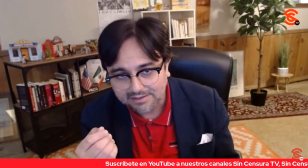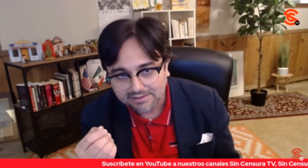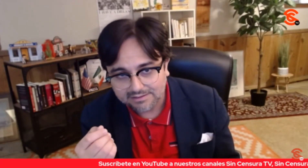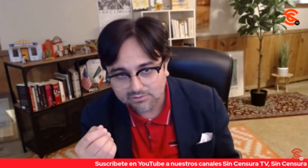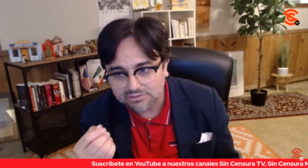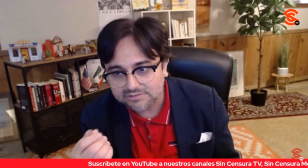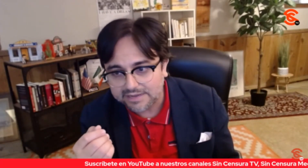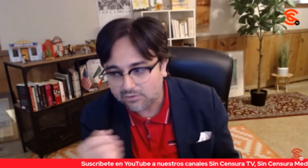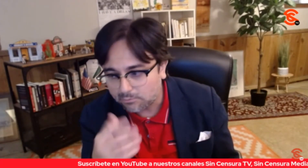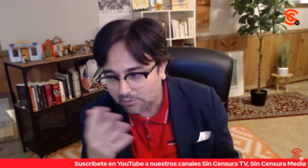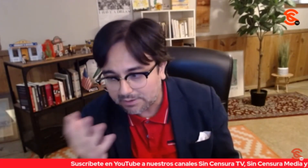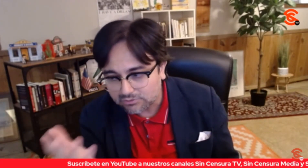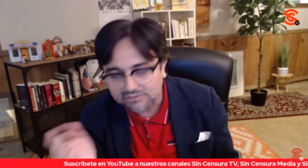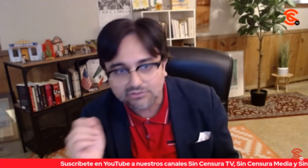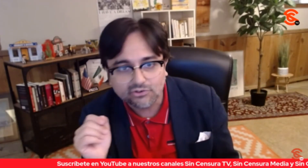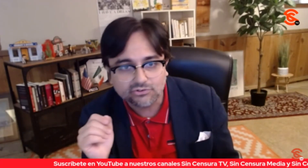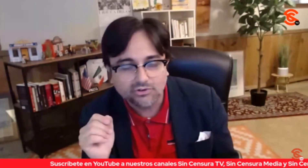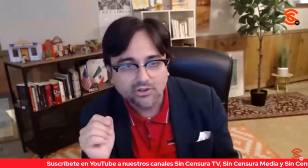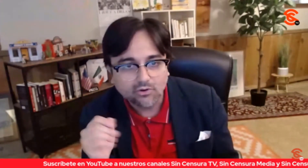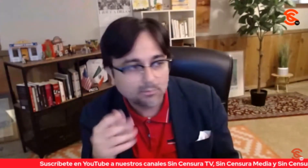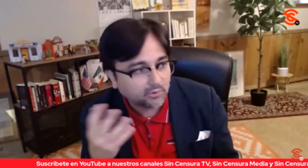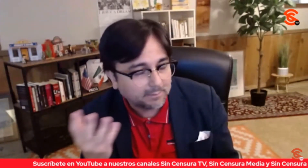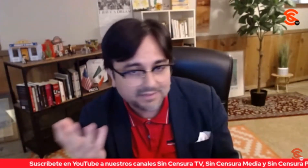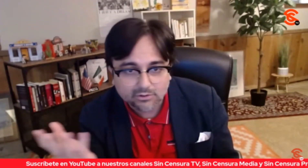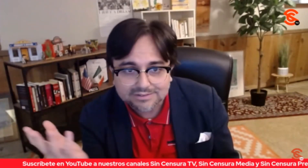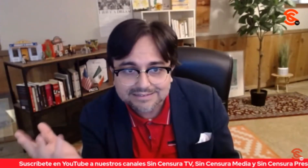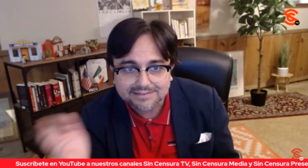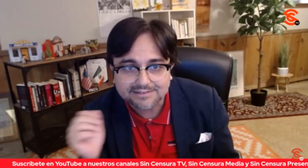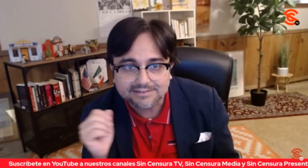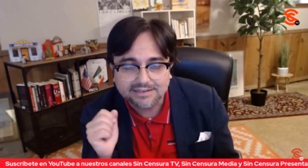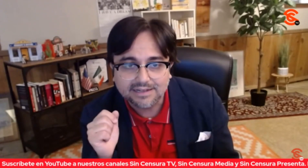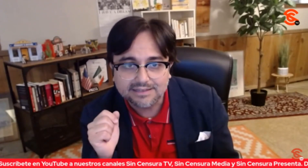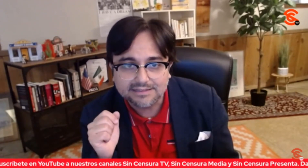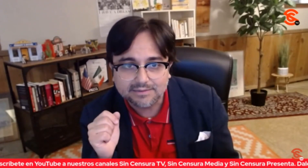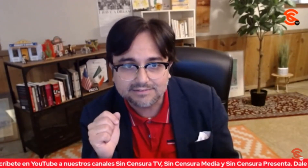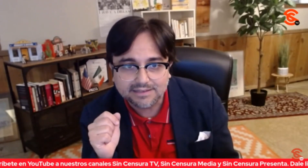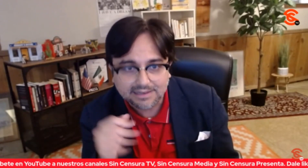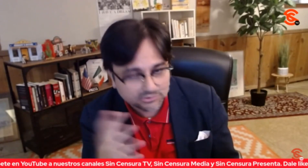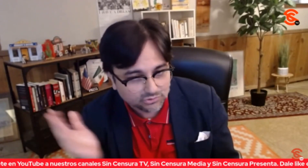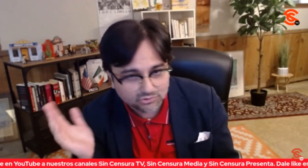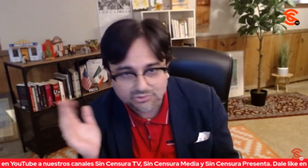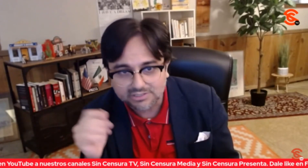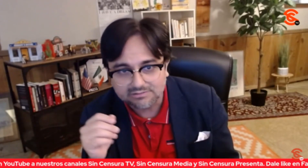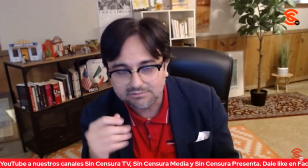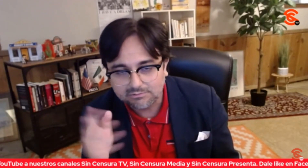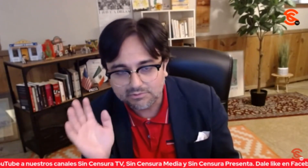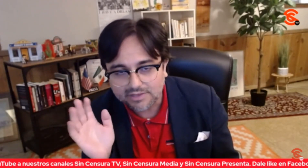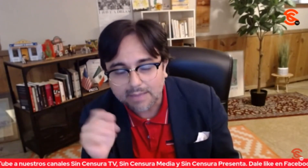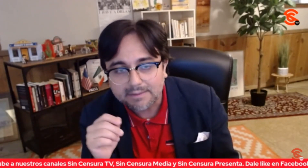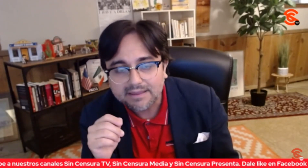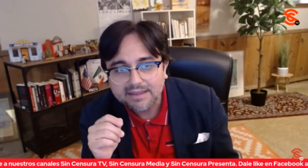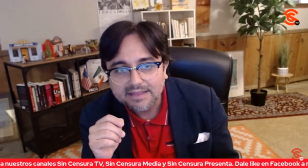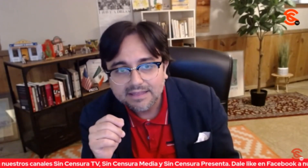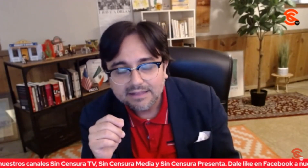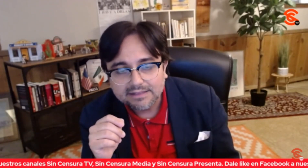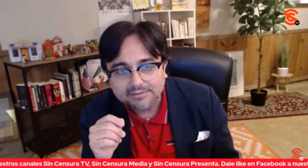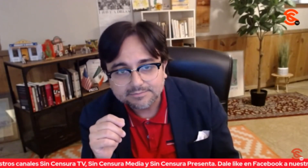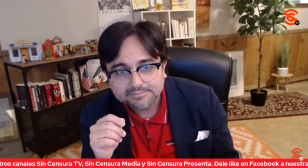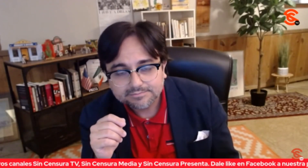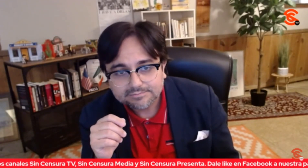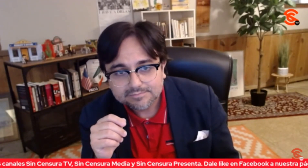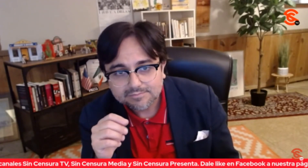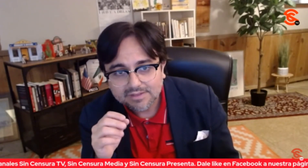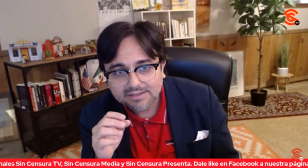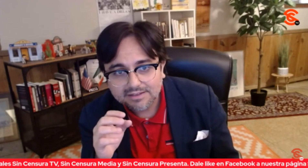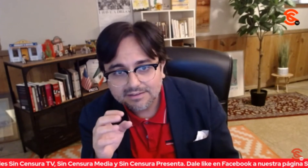decirle noticiario, del programa noticioso o el programa de noticias que tienen ahí en TV Azteca, Hechos Noche, o como se llame.